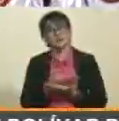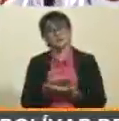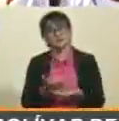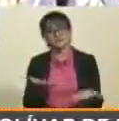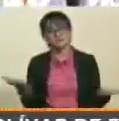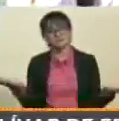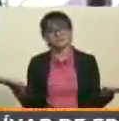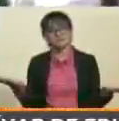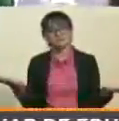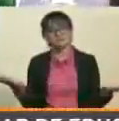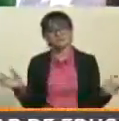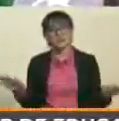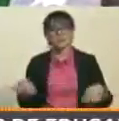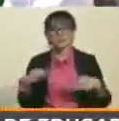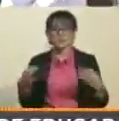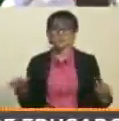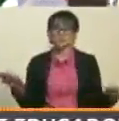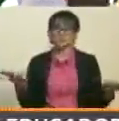Temacuro! ¡Música!